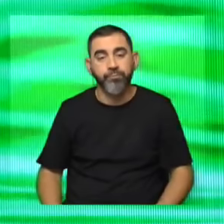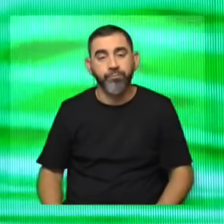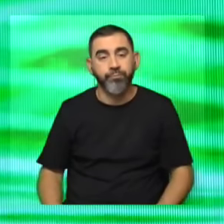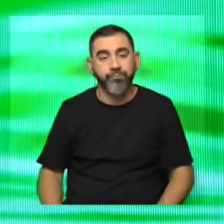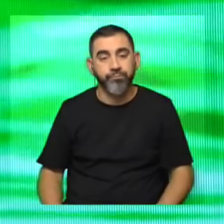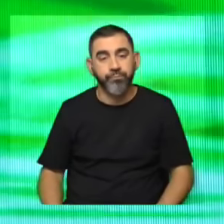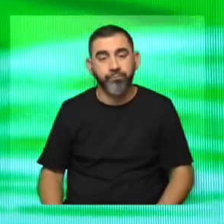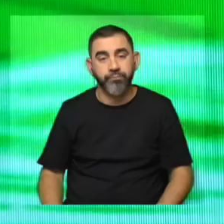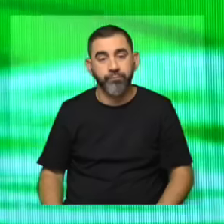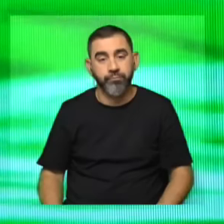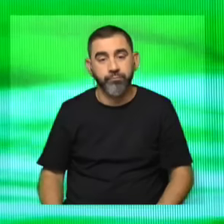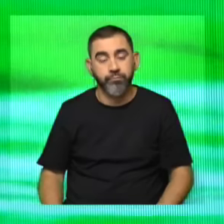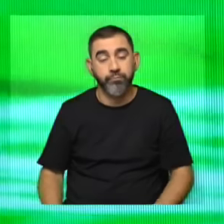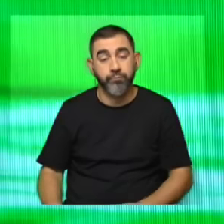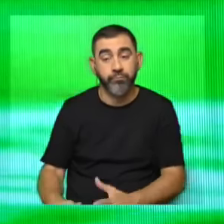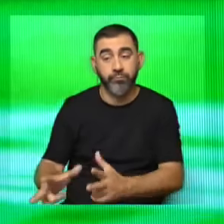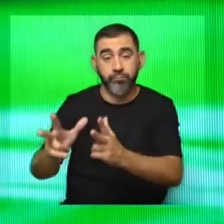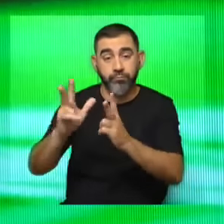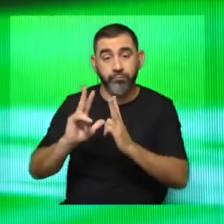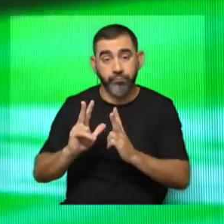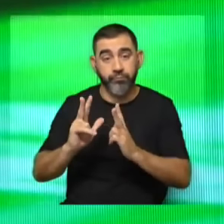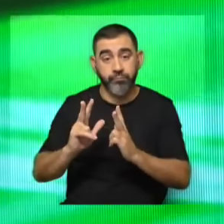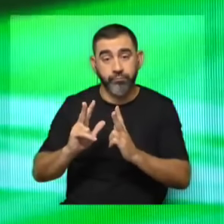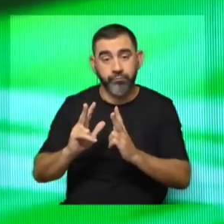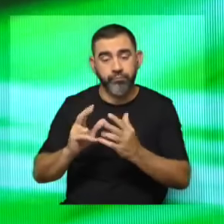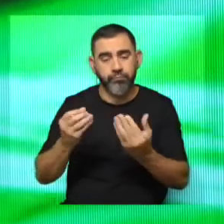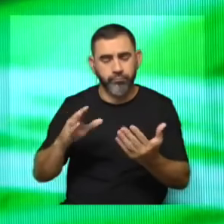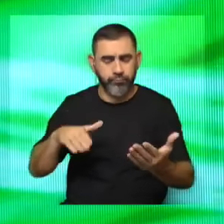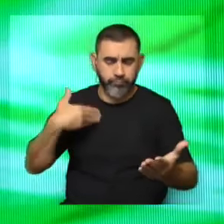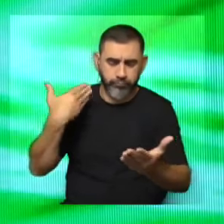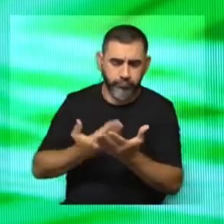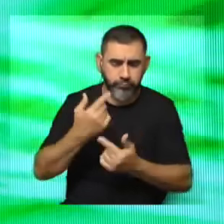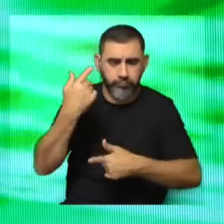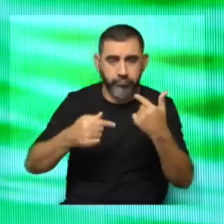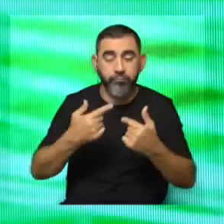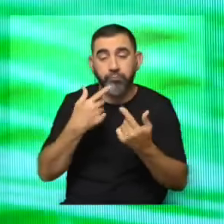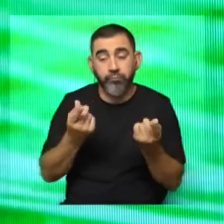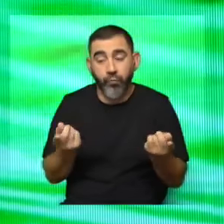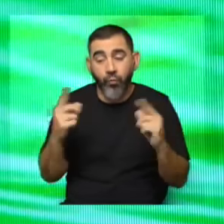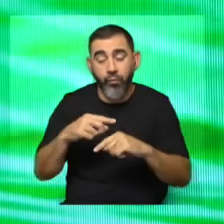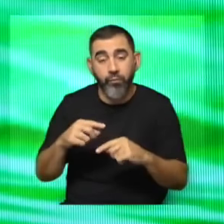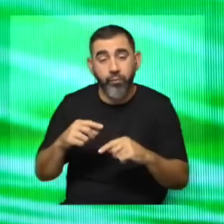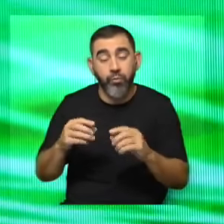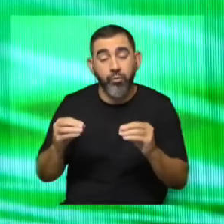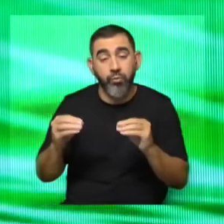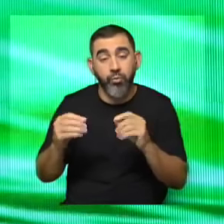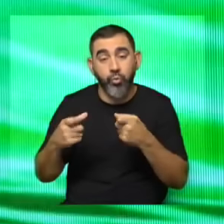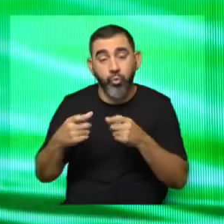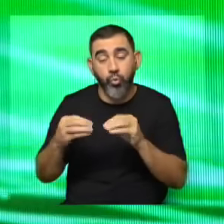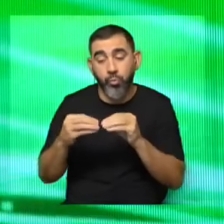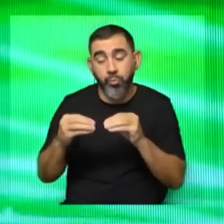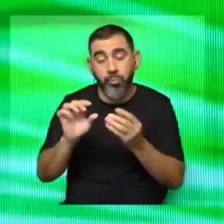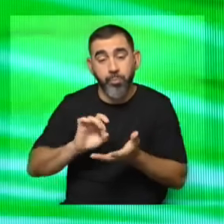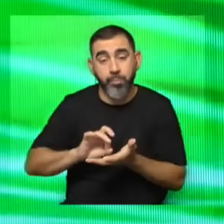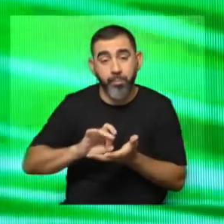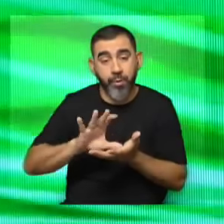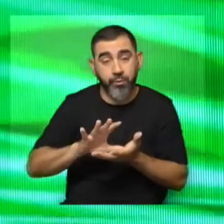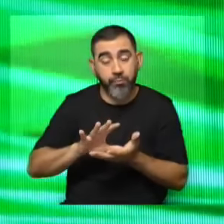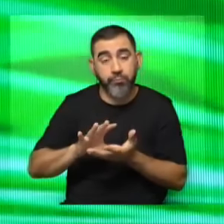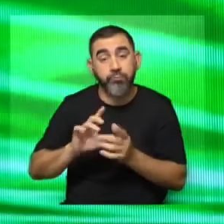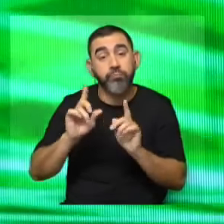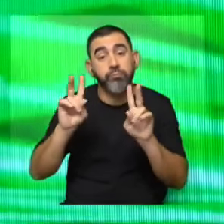bueno nos hicimos el planteo eh de hicimos muchos planteos entre otros el reintegro de El colega que fue despedido que es un